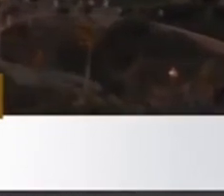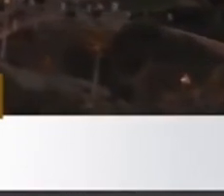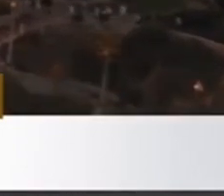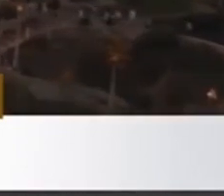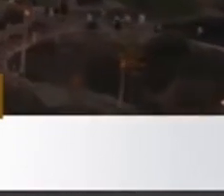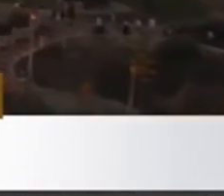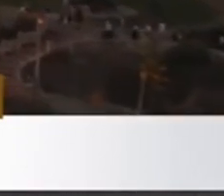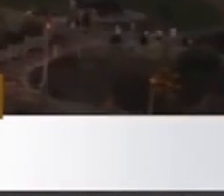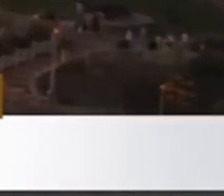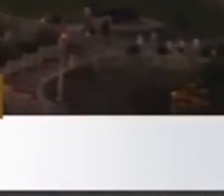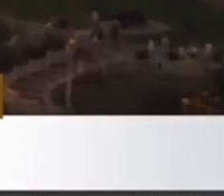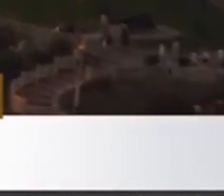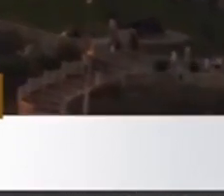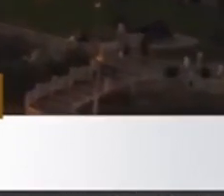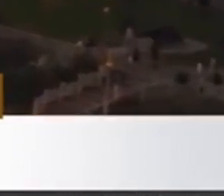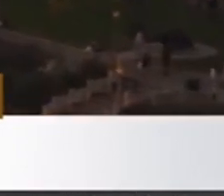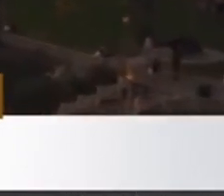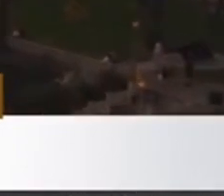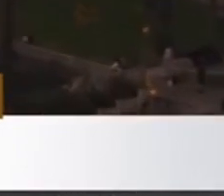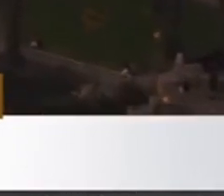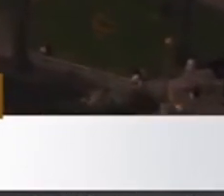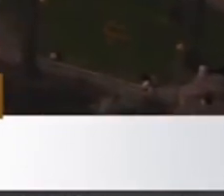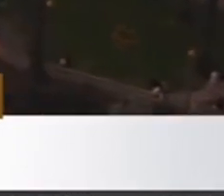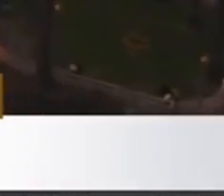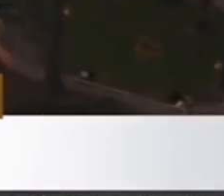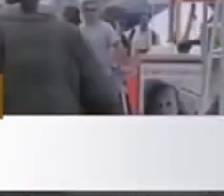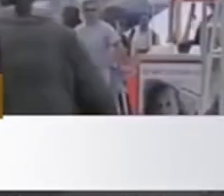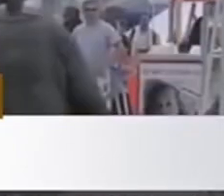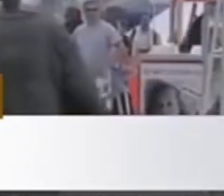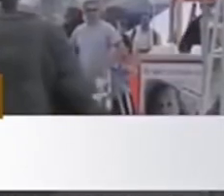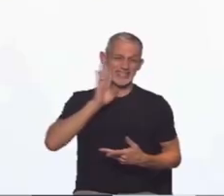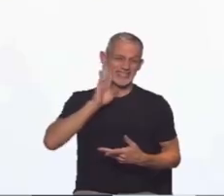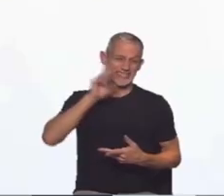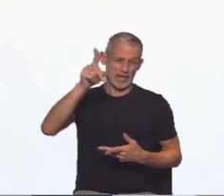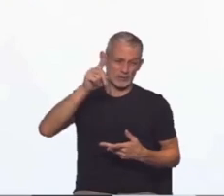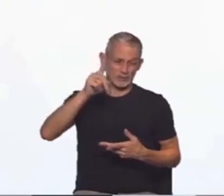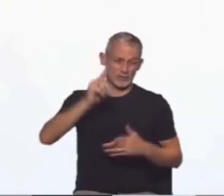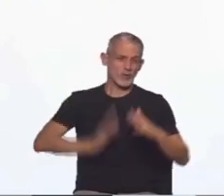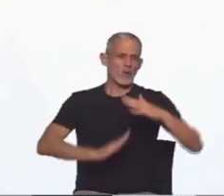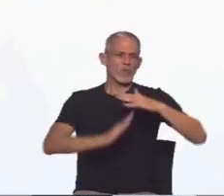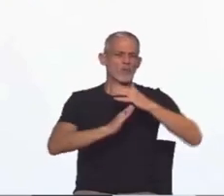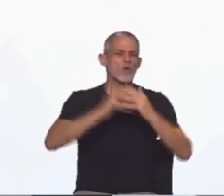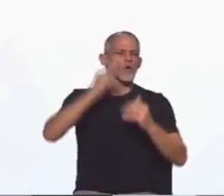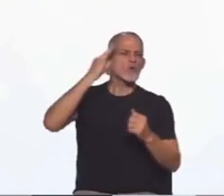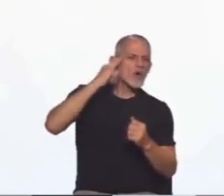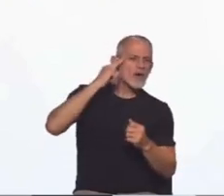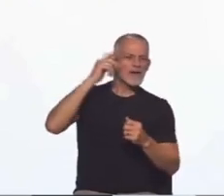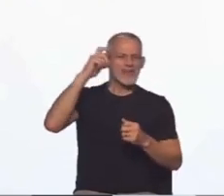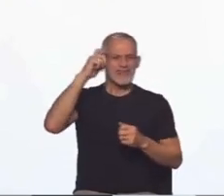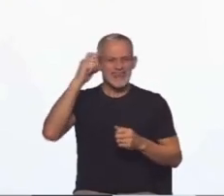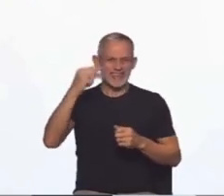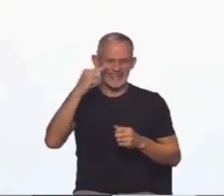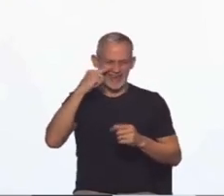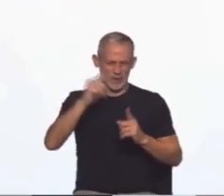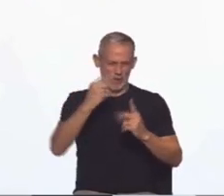enfrenta la región para noticias 12 luisa centeno